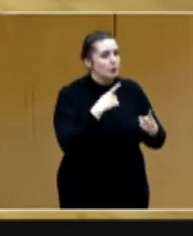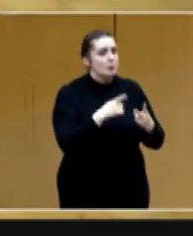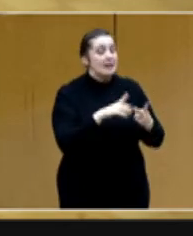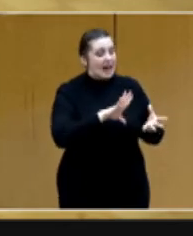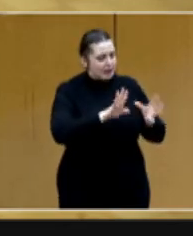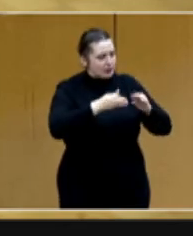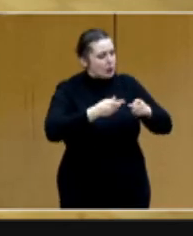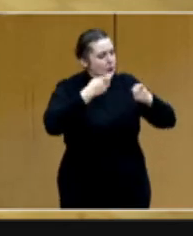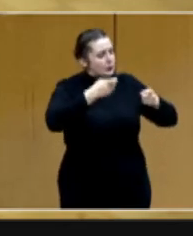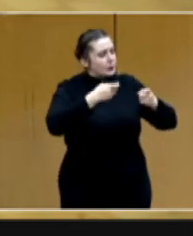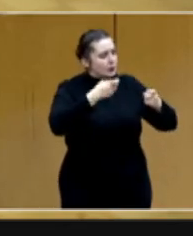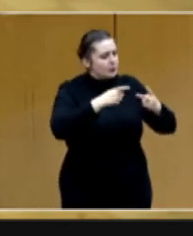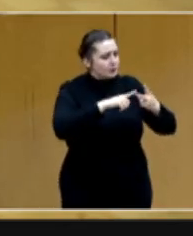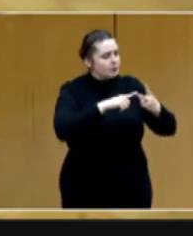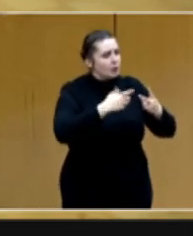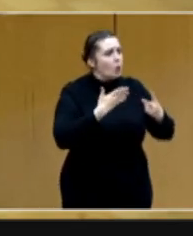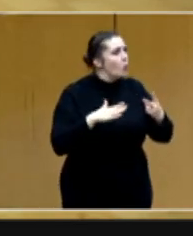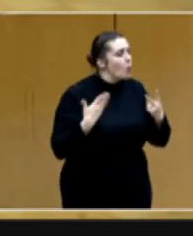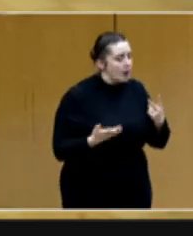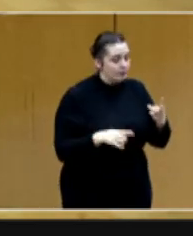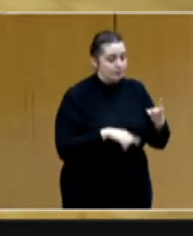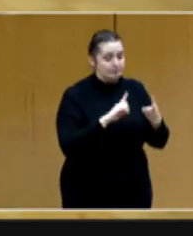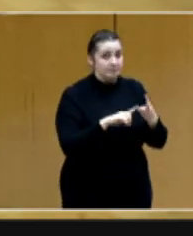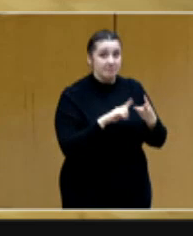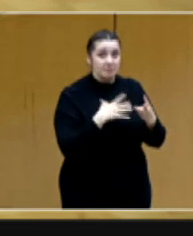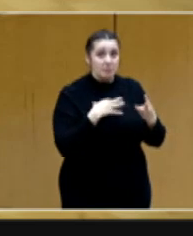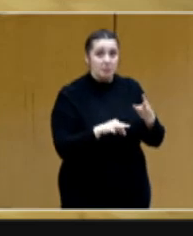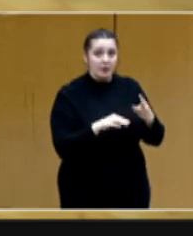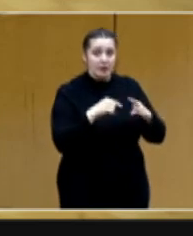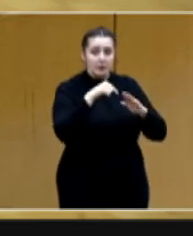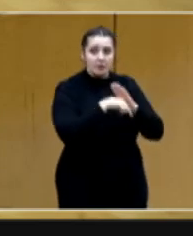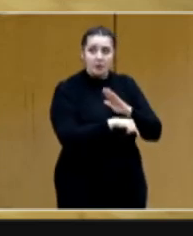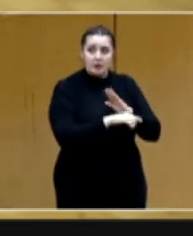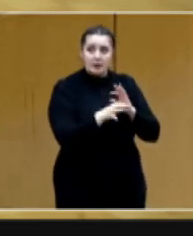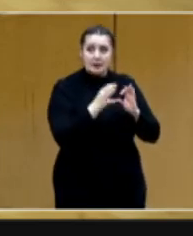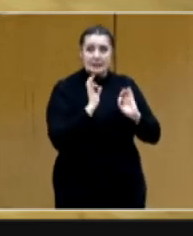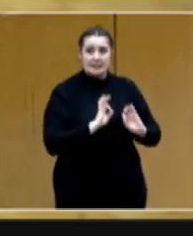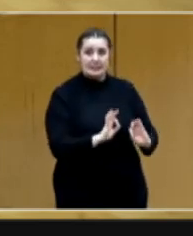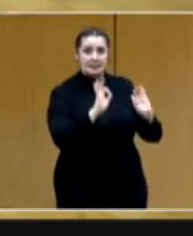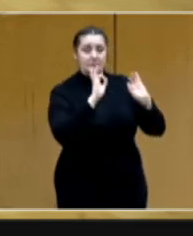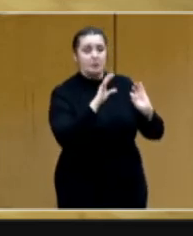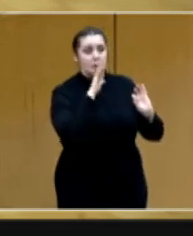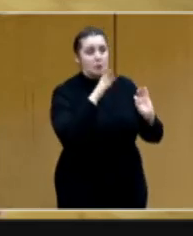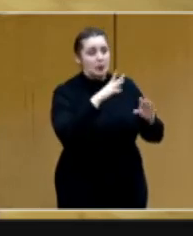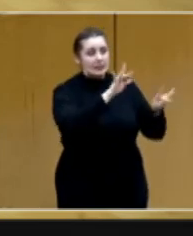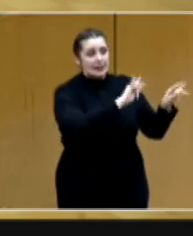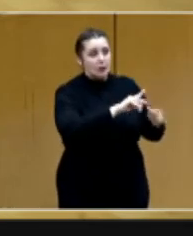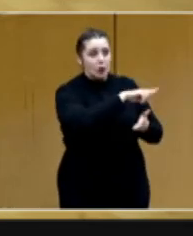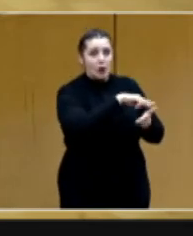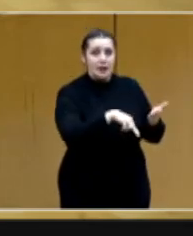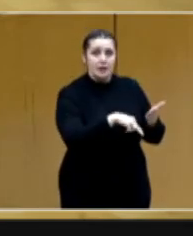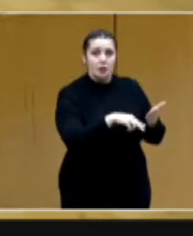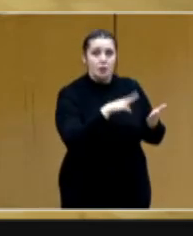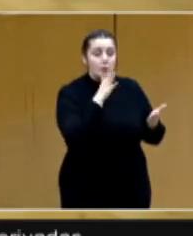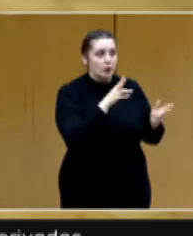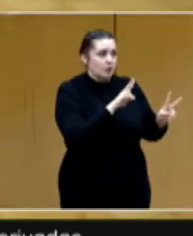En tercer lugar podría mencionar y desarrollar brevemente las particularidades derivadas del territorio Gallego y cualquier otro tema que